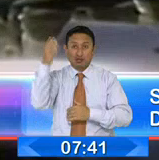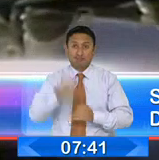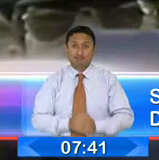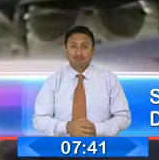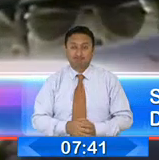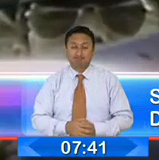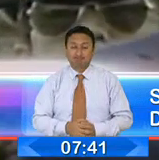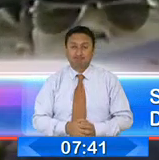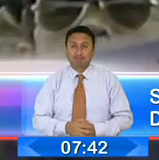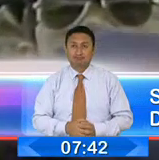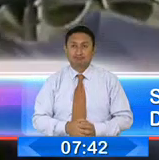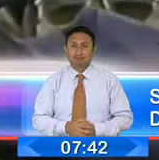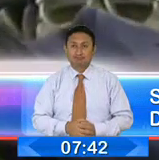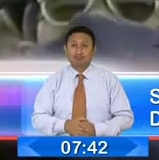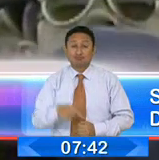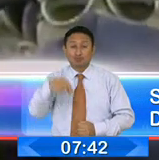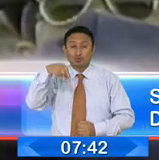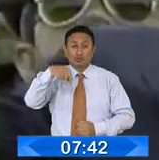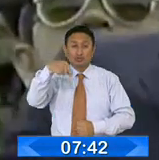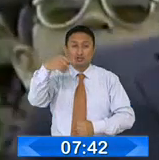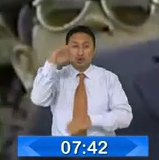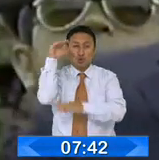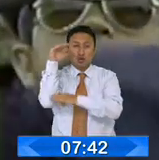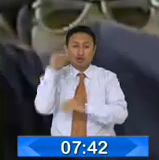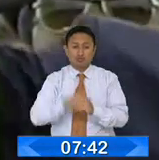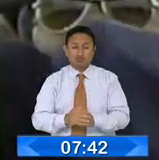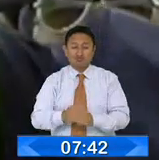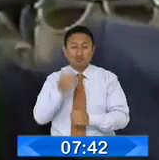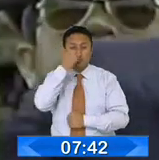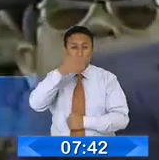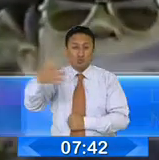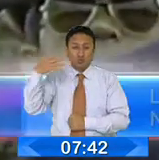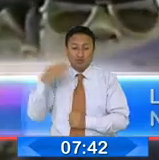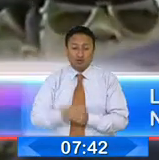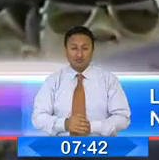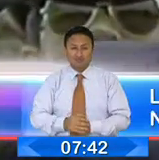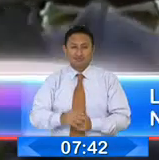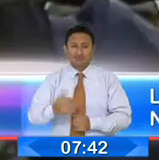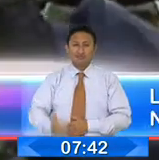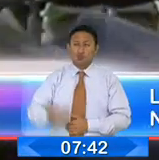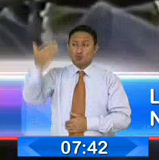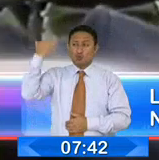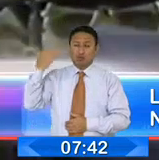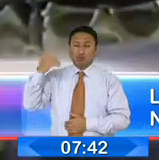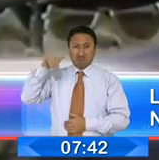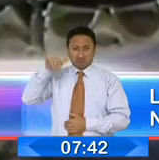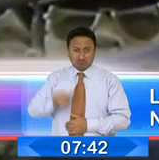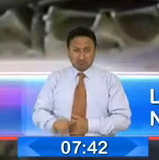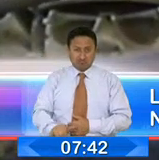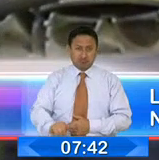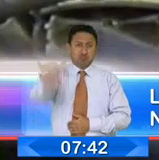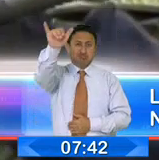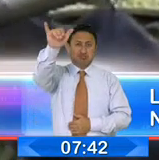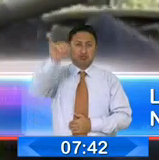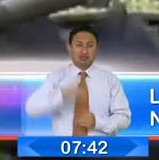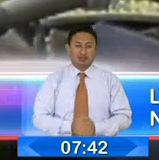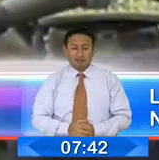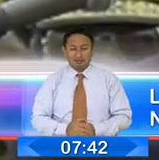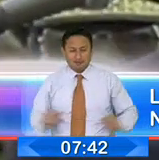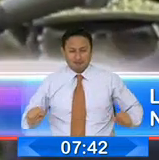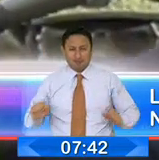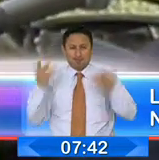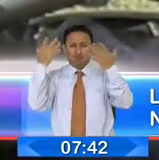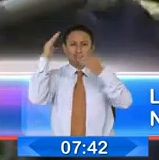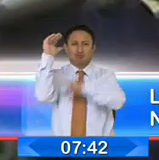en internet. Este Ecuador amazónico, desde siempre y hasta